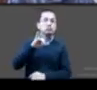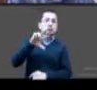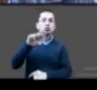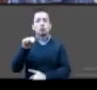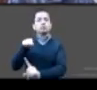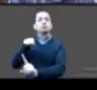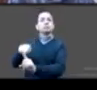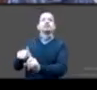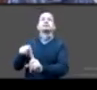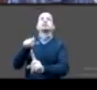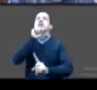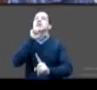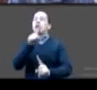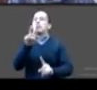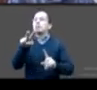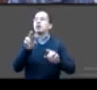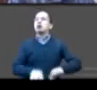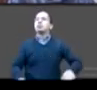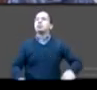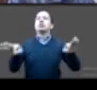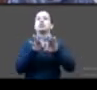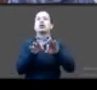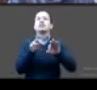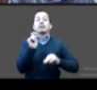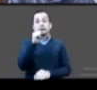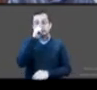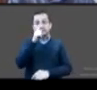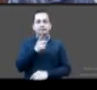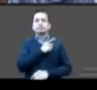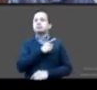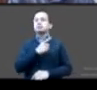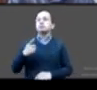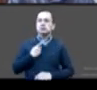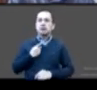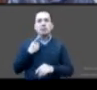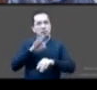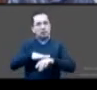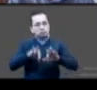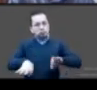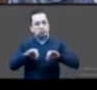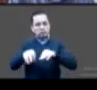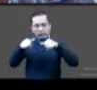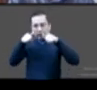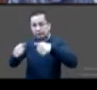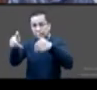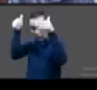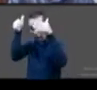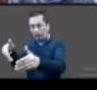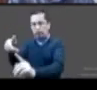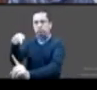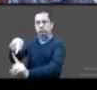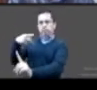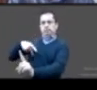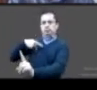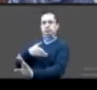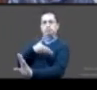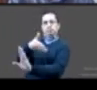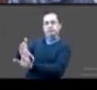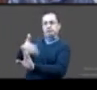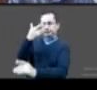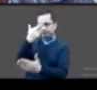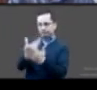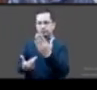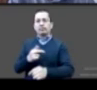Es importante pensar siempre en la víctima. Siguiente, por favor. Y es